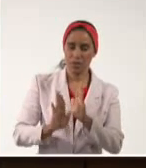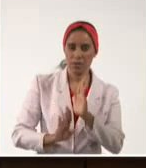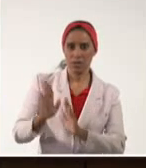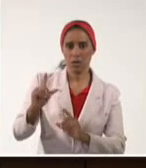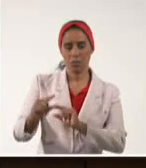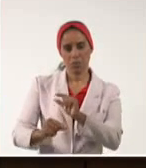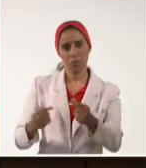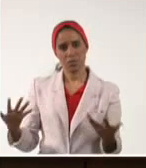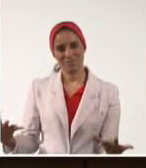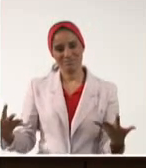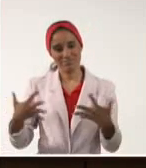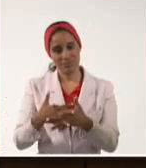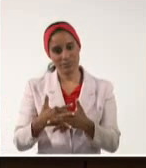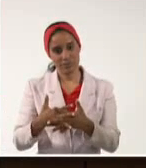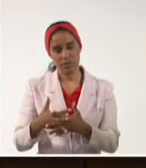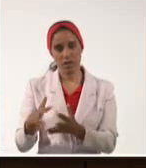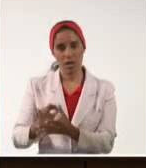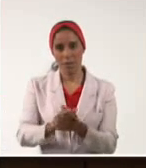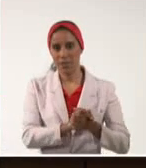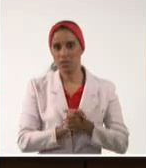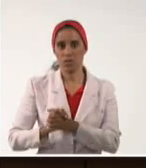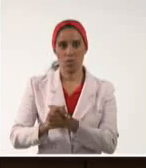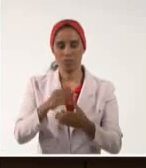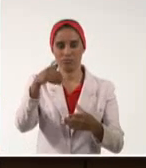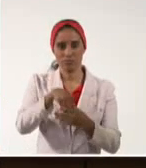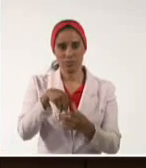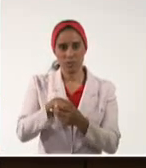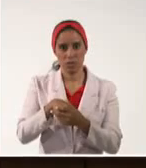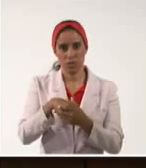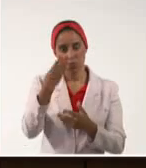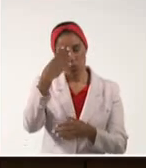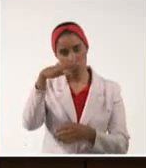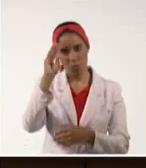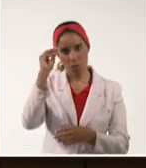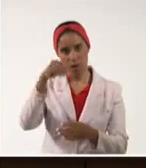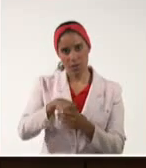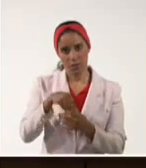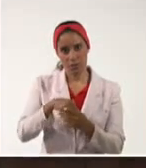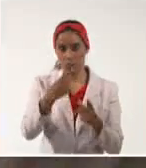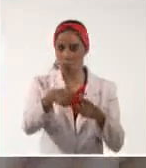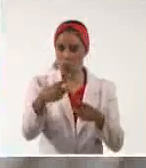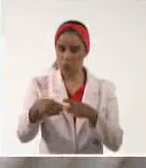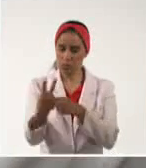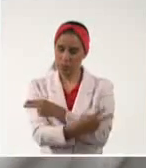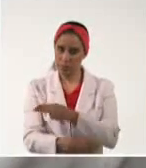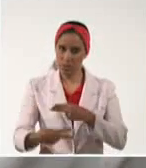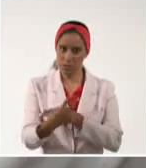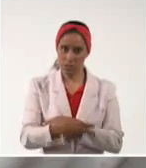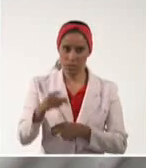estrecha, natural e integral con los cubanos que residen en otros países.